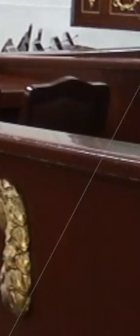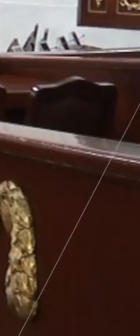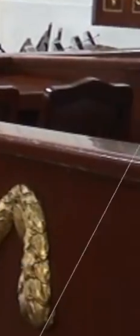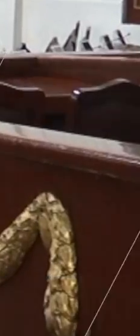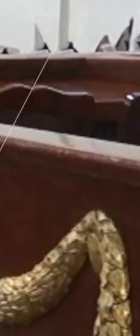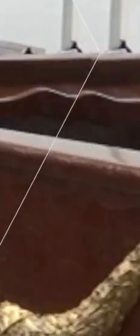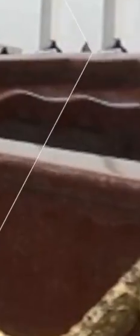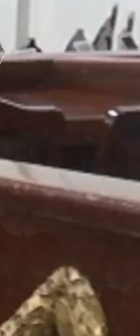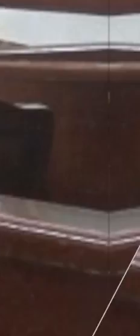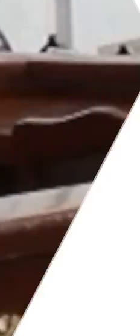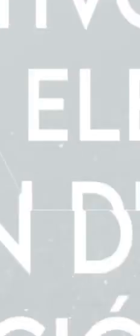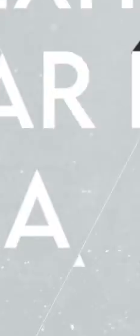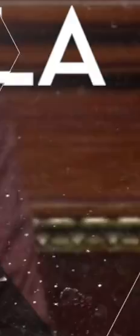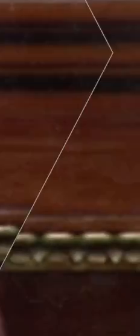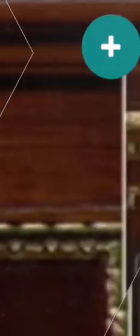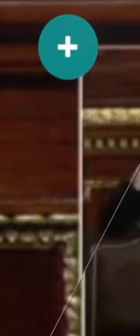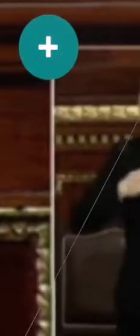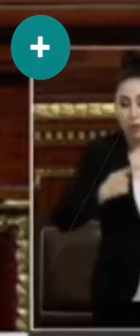momento.